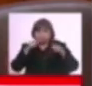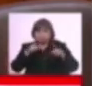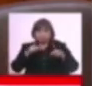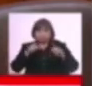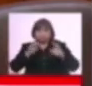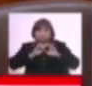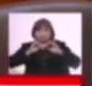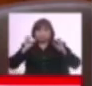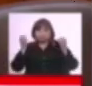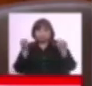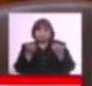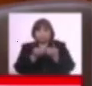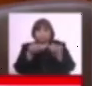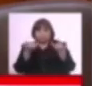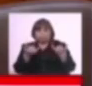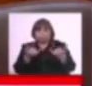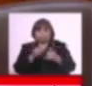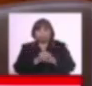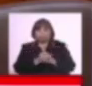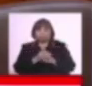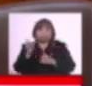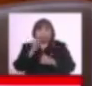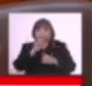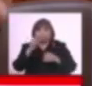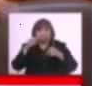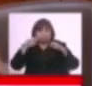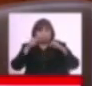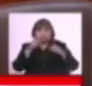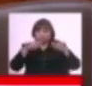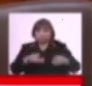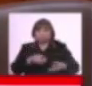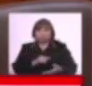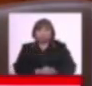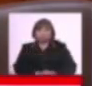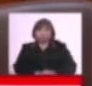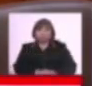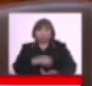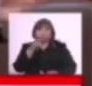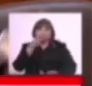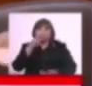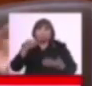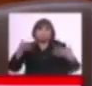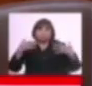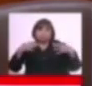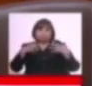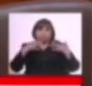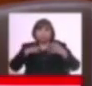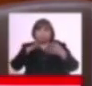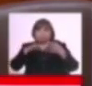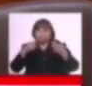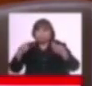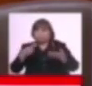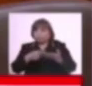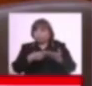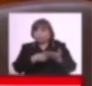ciudadanía. No tienes cara si en tu propia casa no limpias. Esa es la verdad.